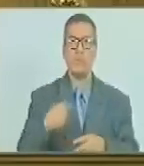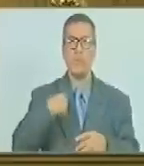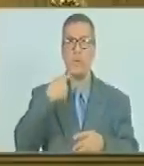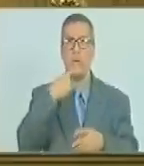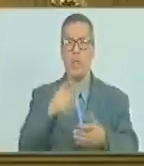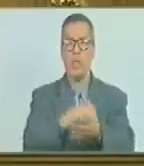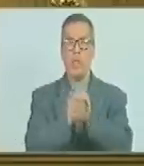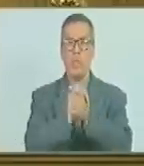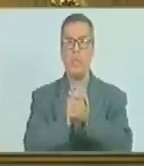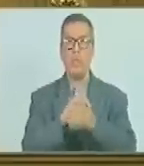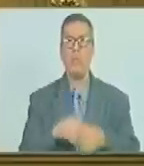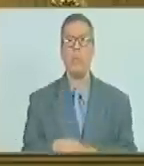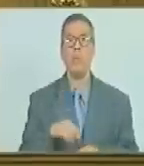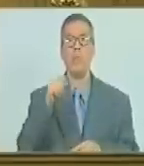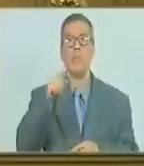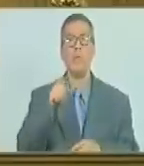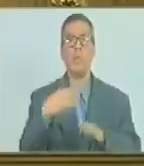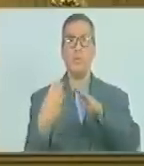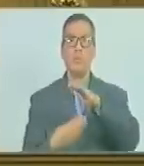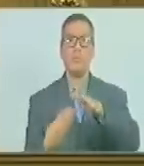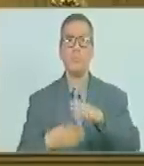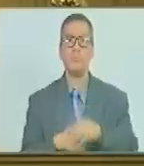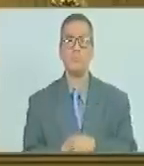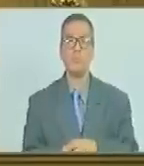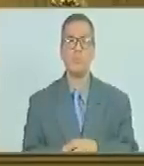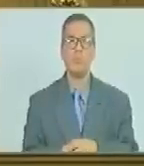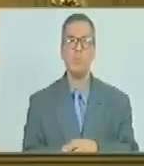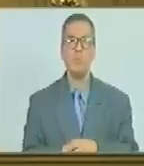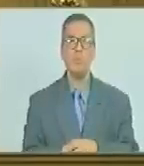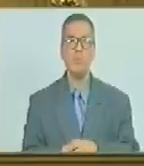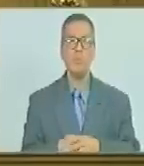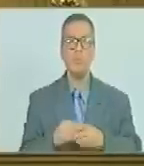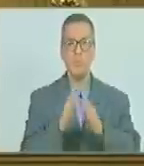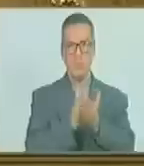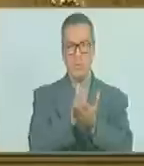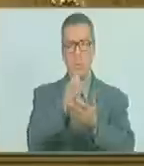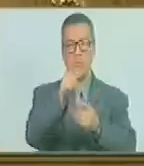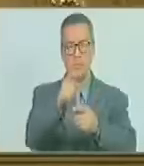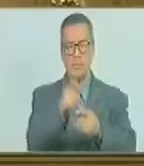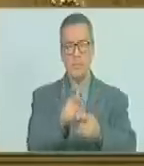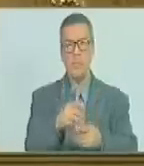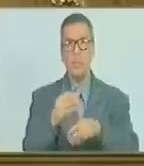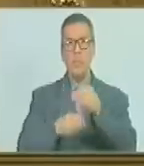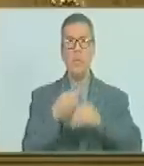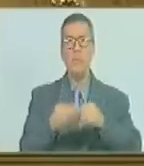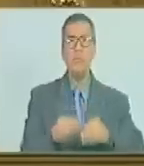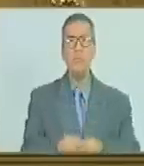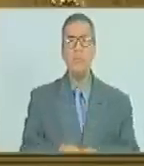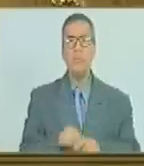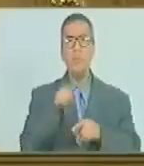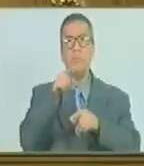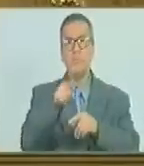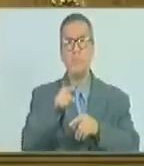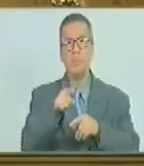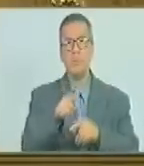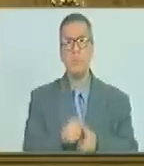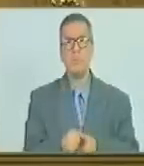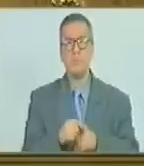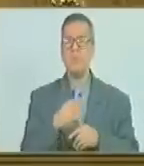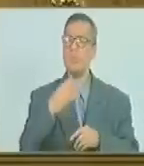amigo está basado en la rectitud de esta persona. Y en esta